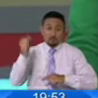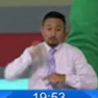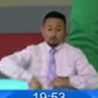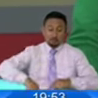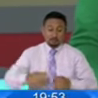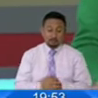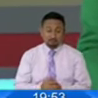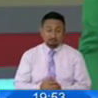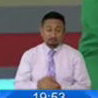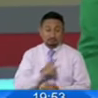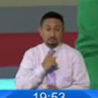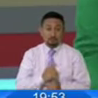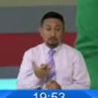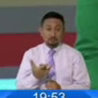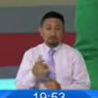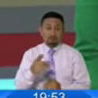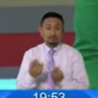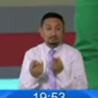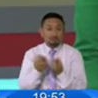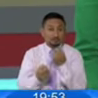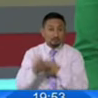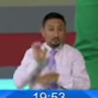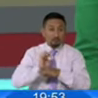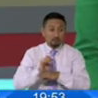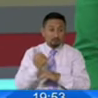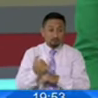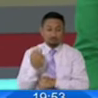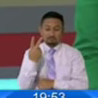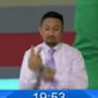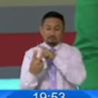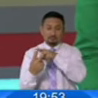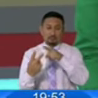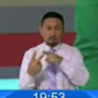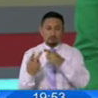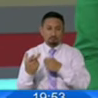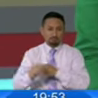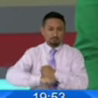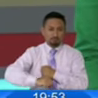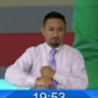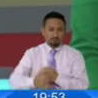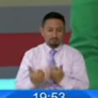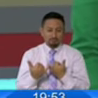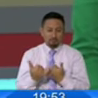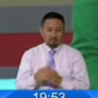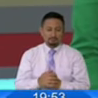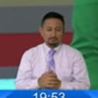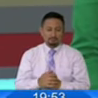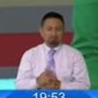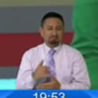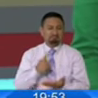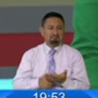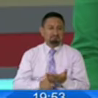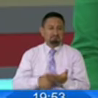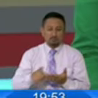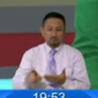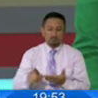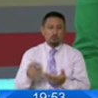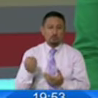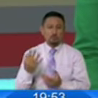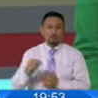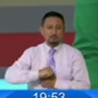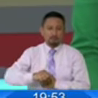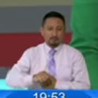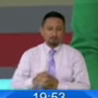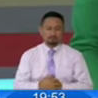y para ello la actriz cuenta con estos dos experimentados delanteros a continuación vamos a analizar sus números con la